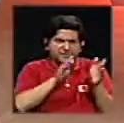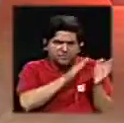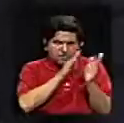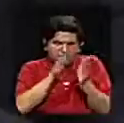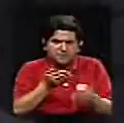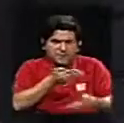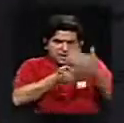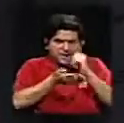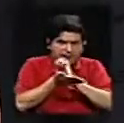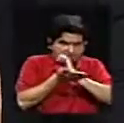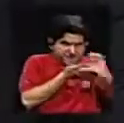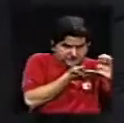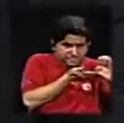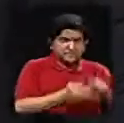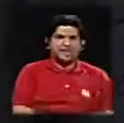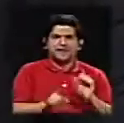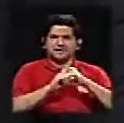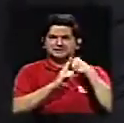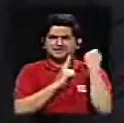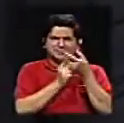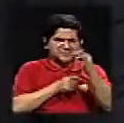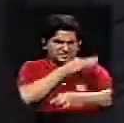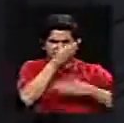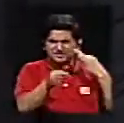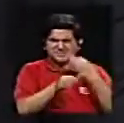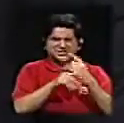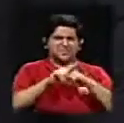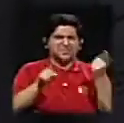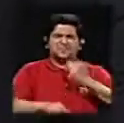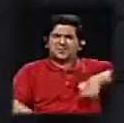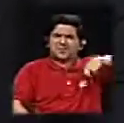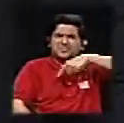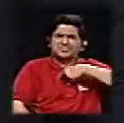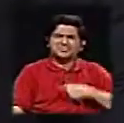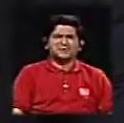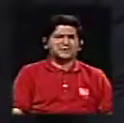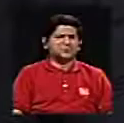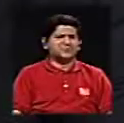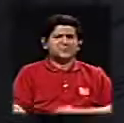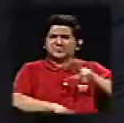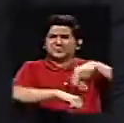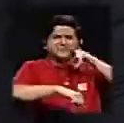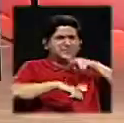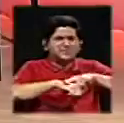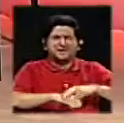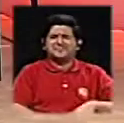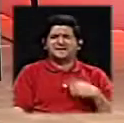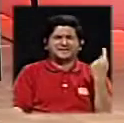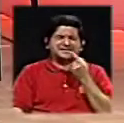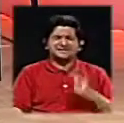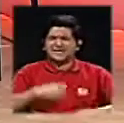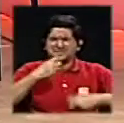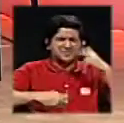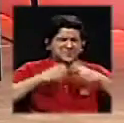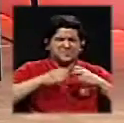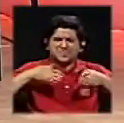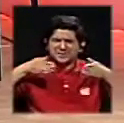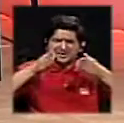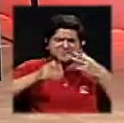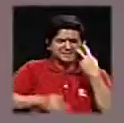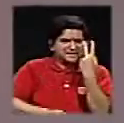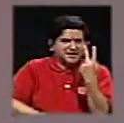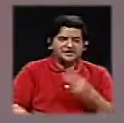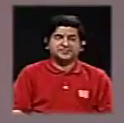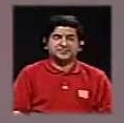Siendo la situación así, ¿por qué los costarricenses estamos expuestos con tanta frecuencia a colapsos de las carreteras?